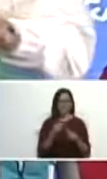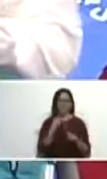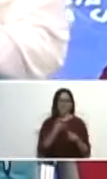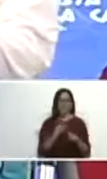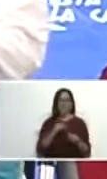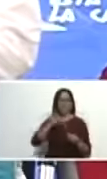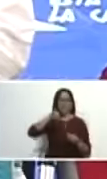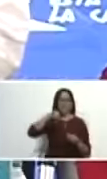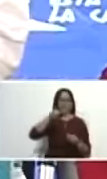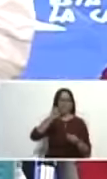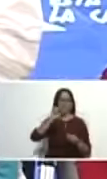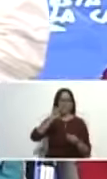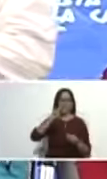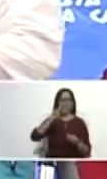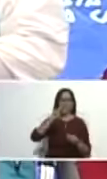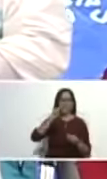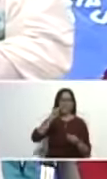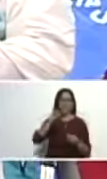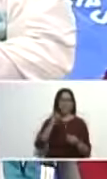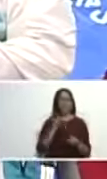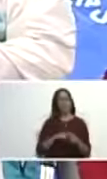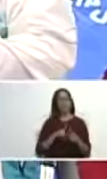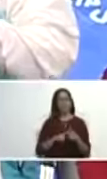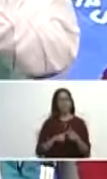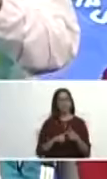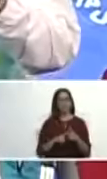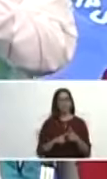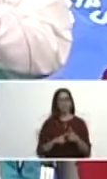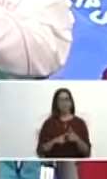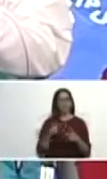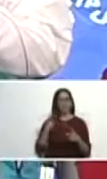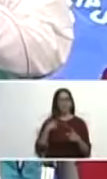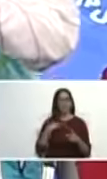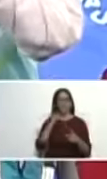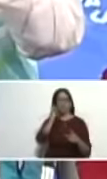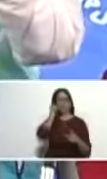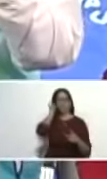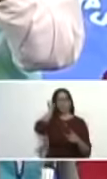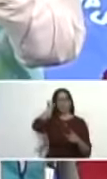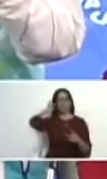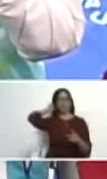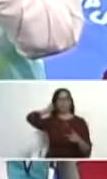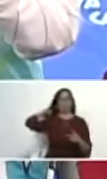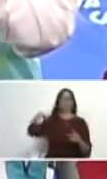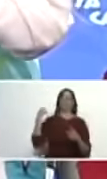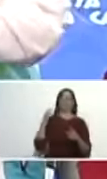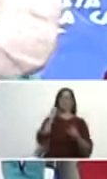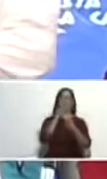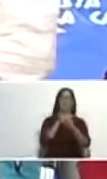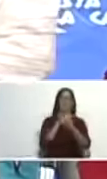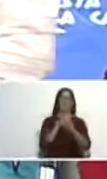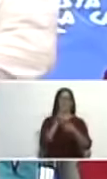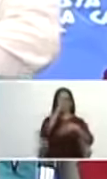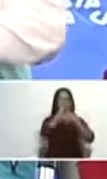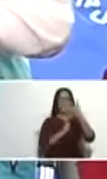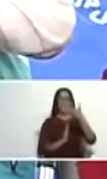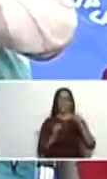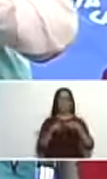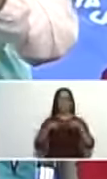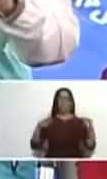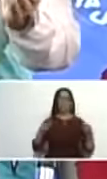Martí. Así que tenemos metas modestas del crecimiento